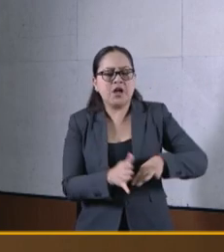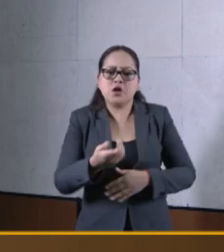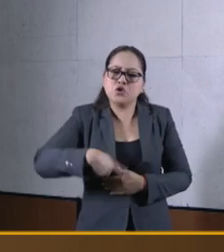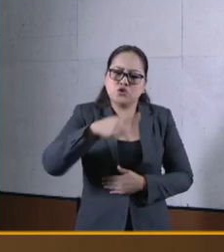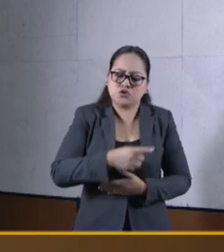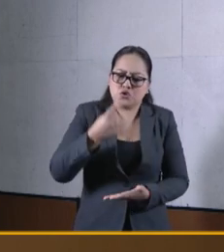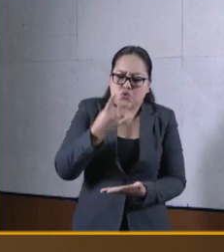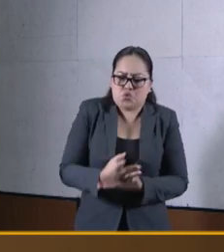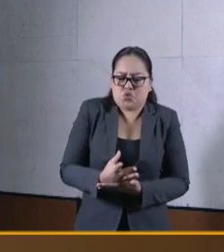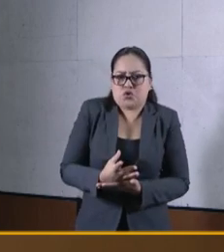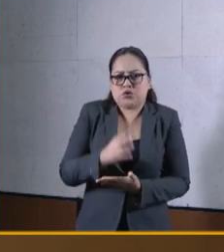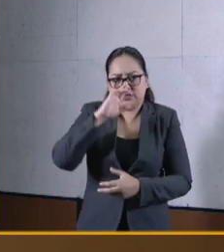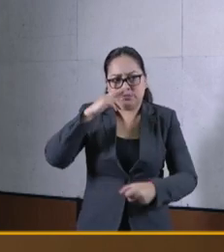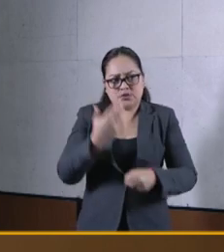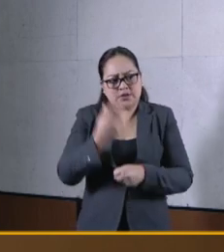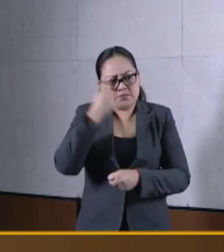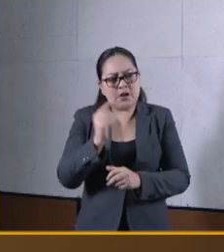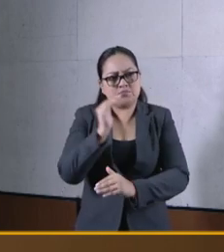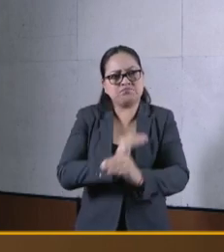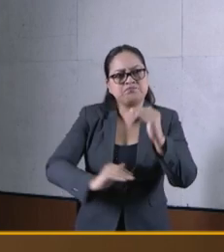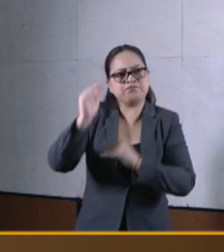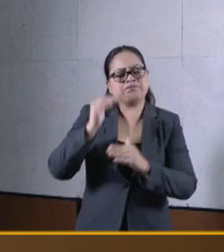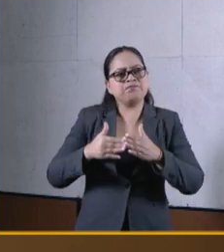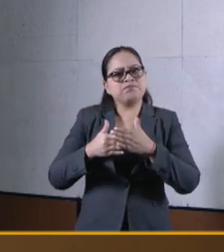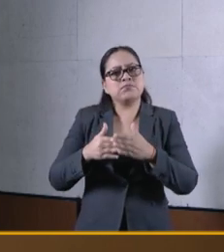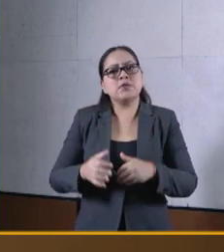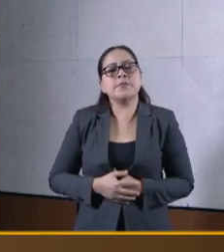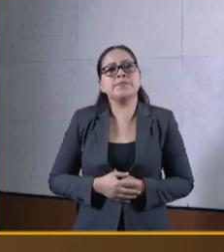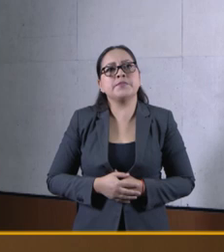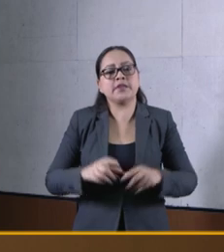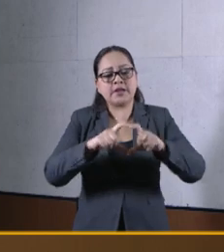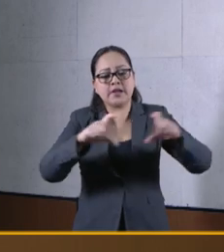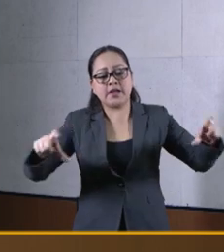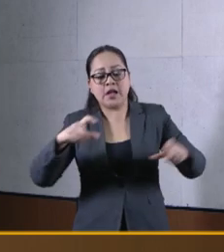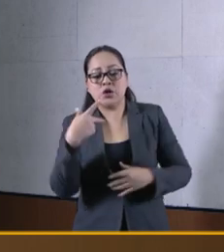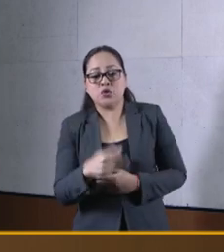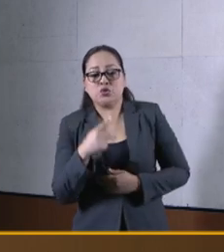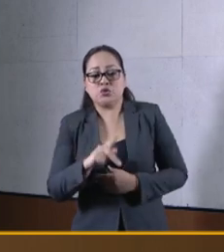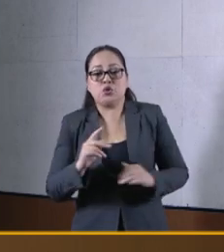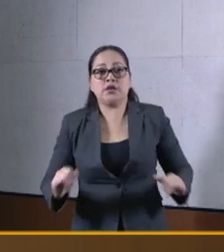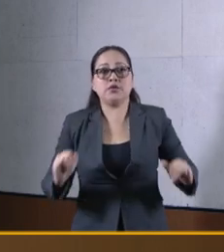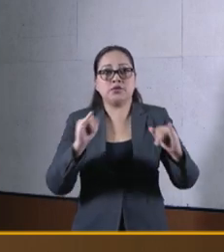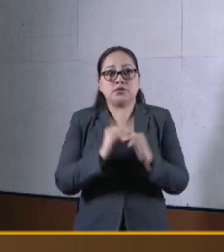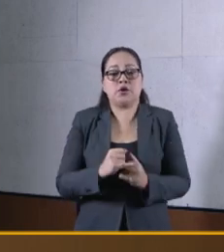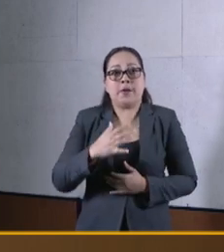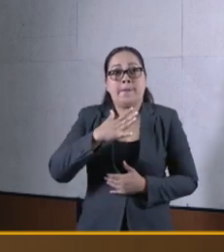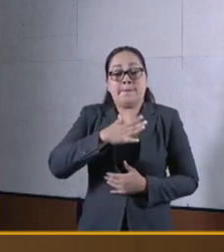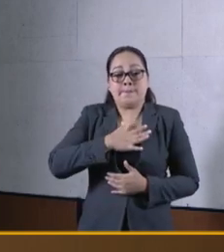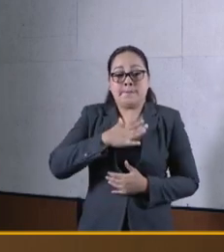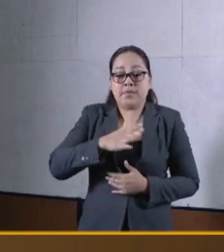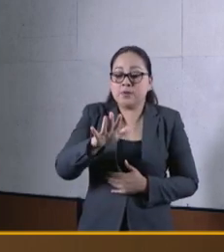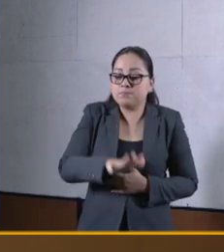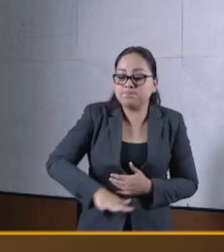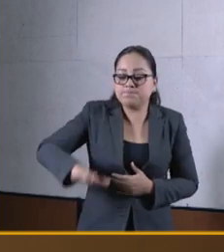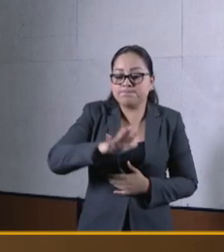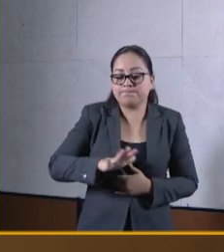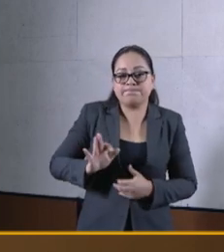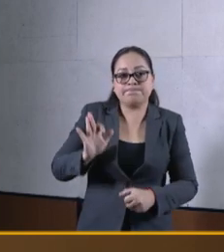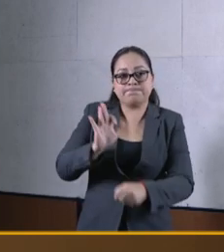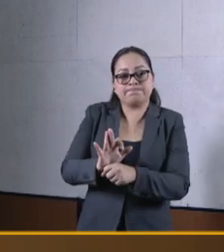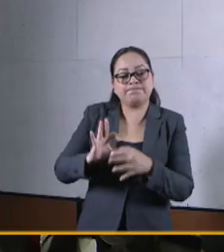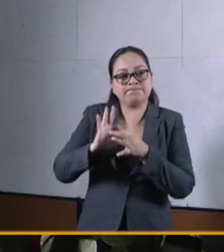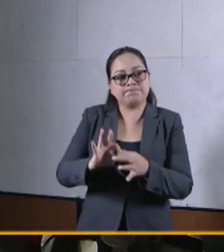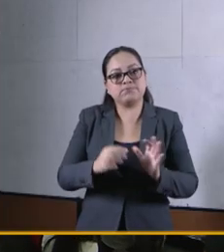únicas personas capaz de derribar la como dice el lema de esta nueva institución por mi raza hablará el espíritu muchas